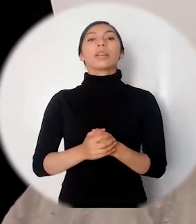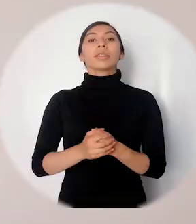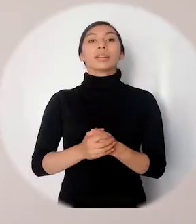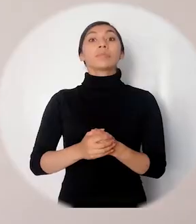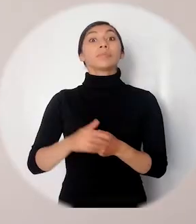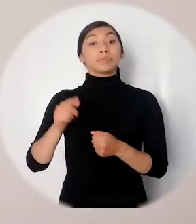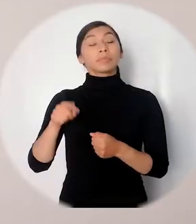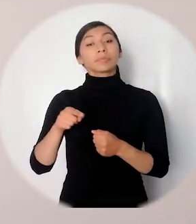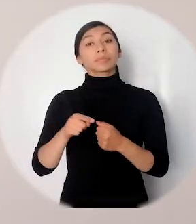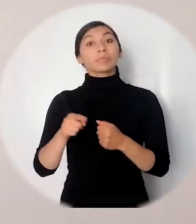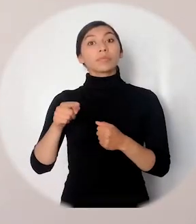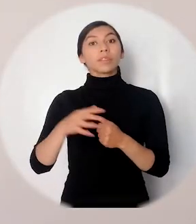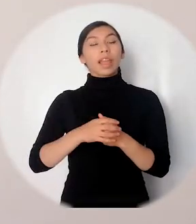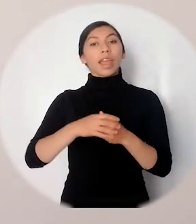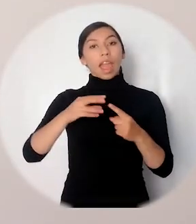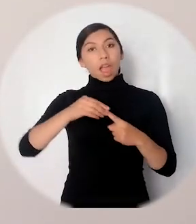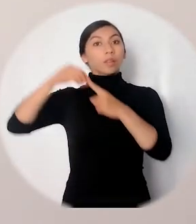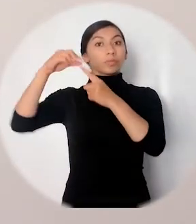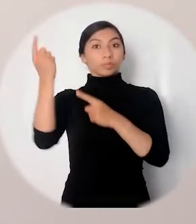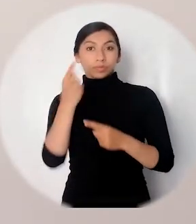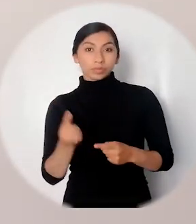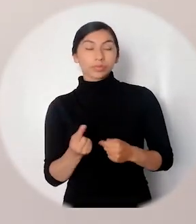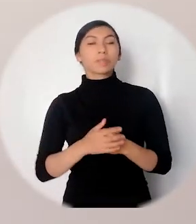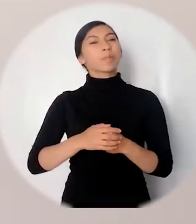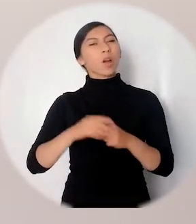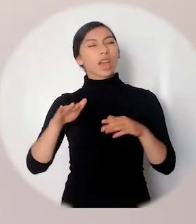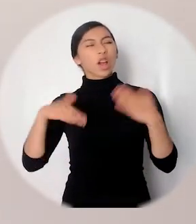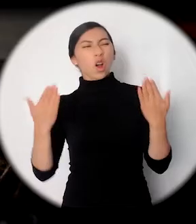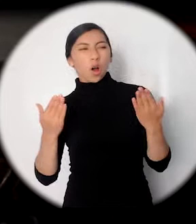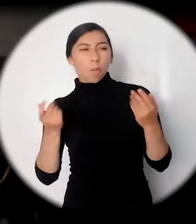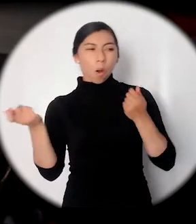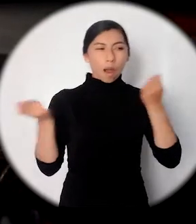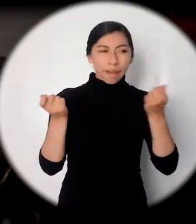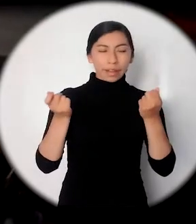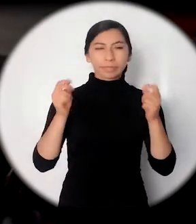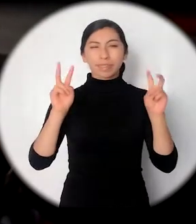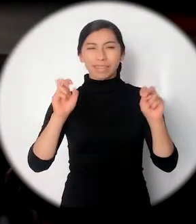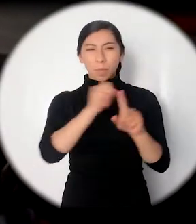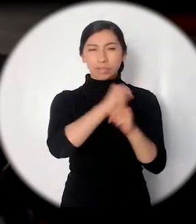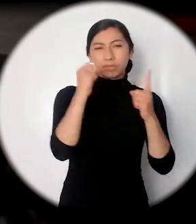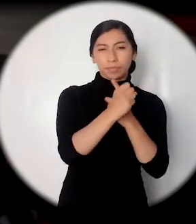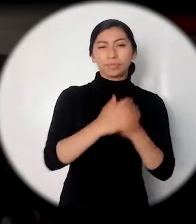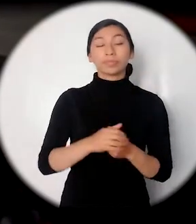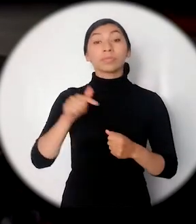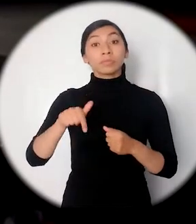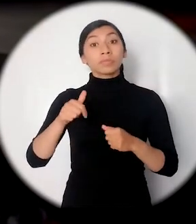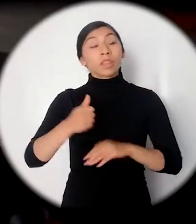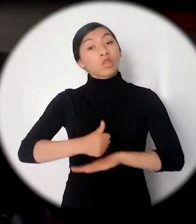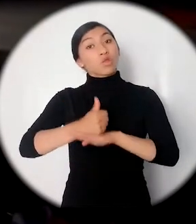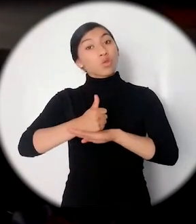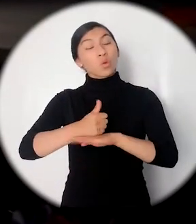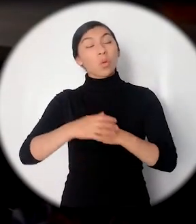Nacional de Educación Superior CUN. También cuenta con especialización en gestión y desarrollo comunitario de la Universidad Inca de Colombia. La